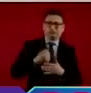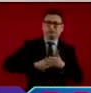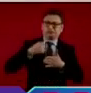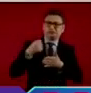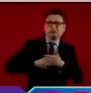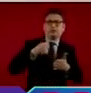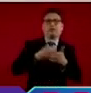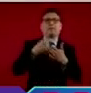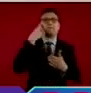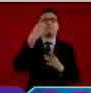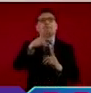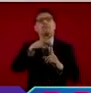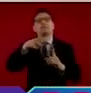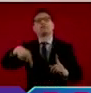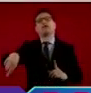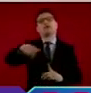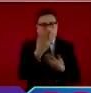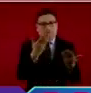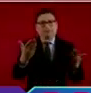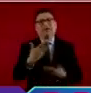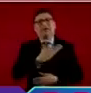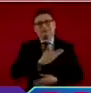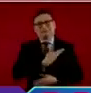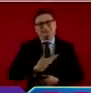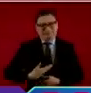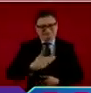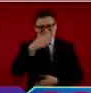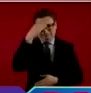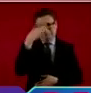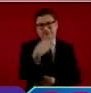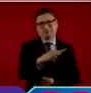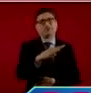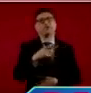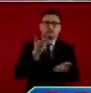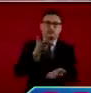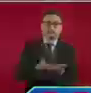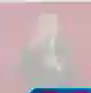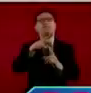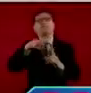mujer es un tema prioritario para el gobierno de la República.